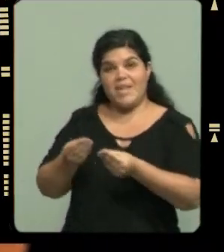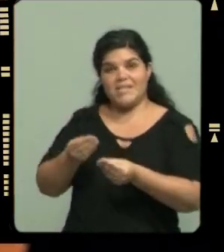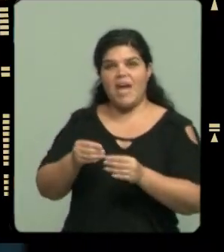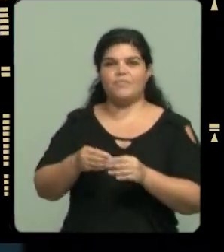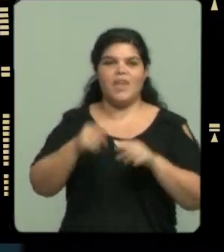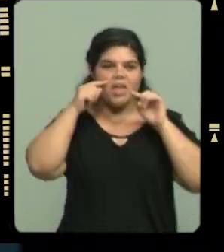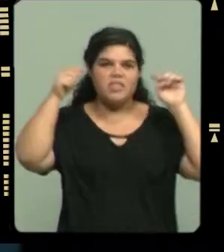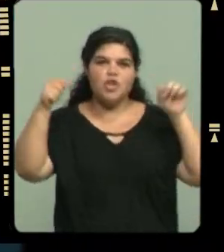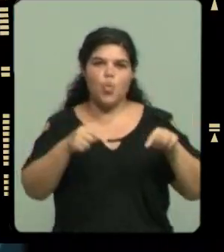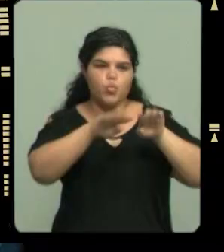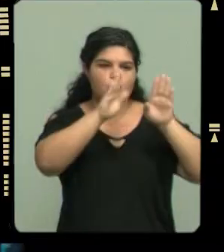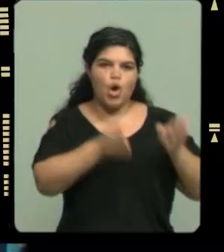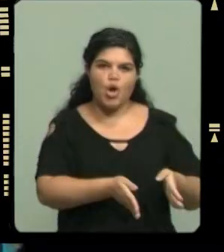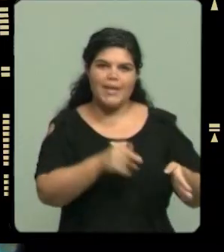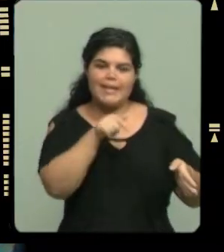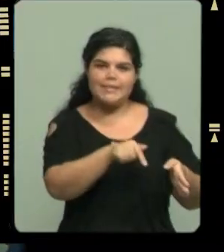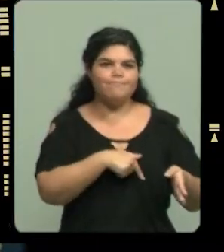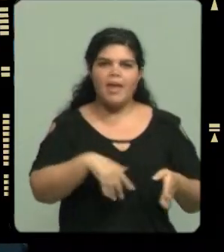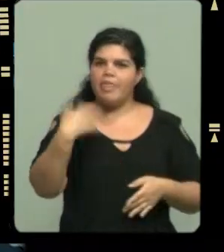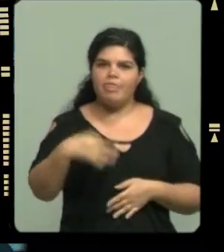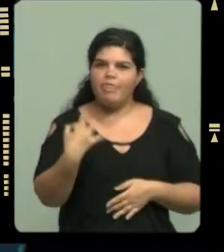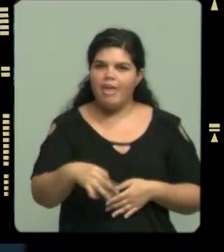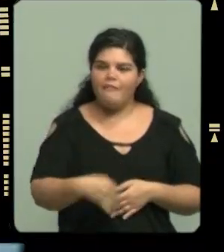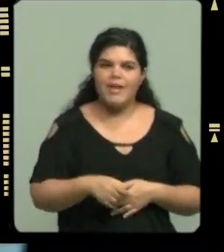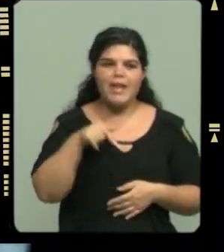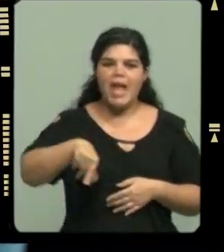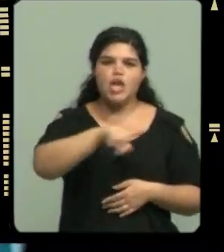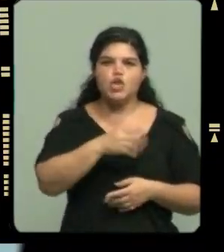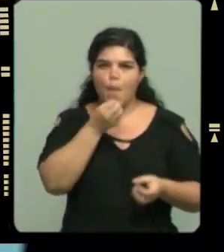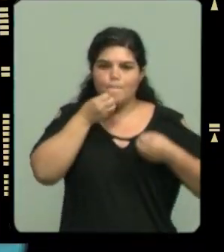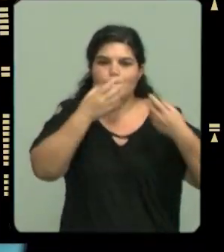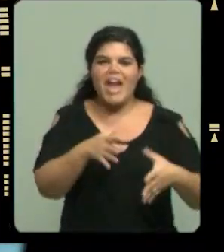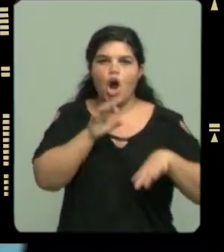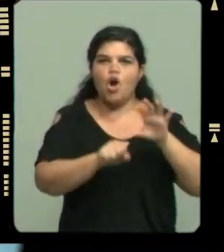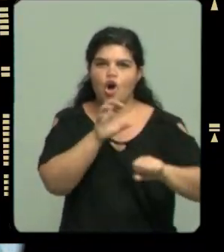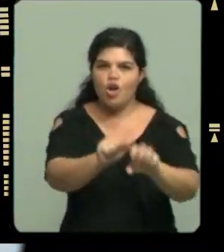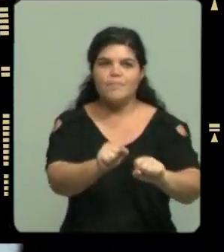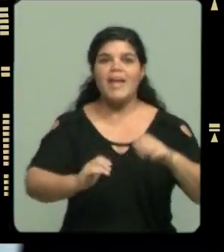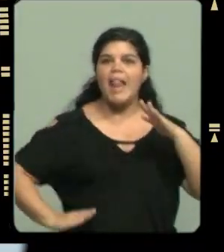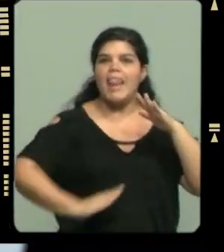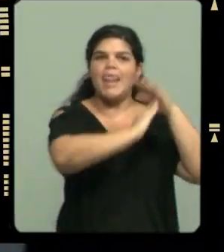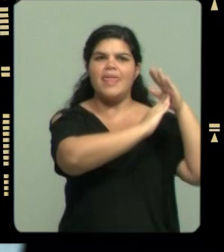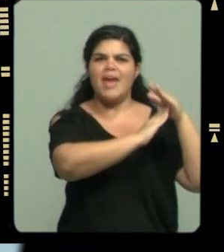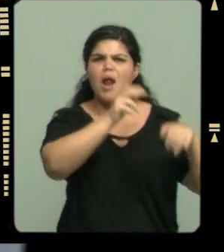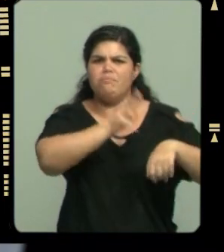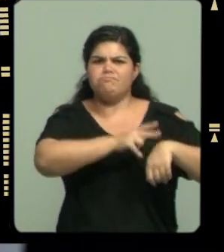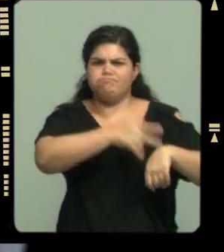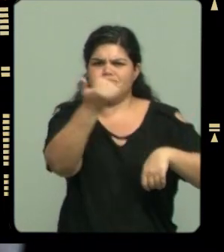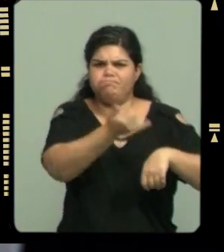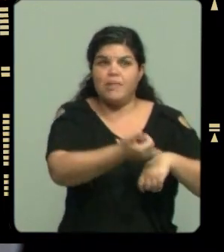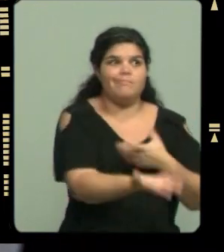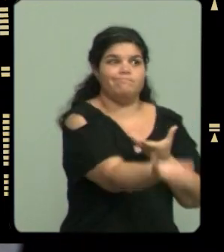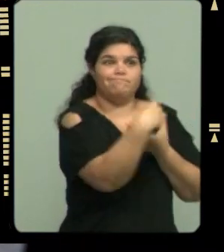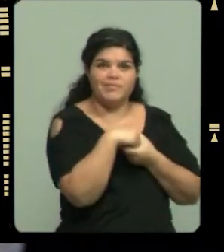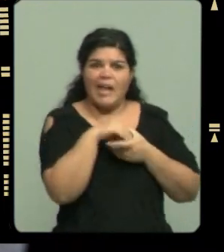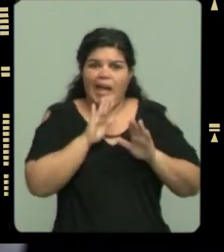Las empresas, organismos e instituciones deben, si quieren ser más eficientes y sumar y retener líderes